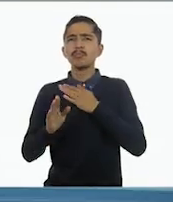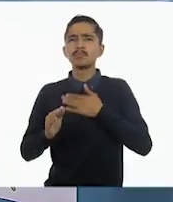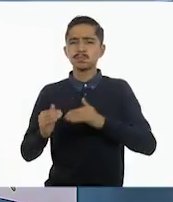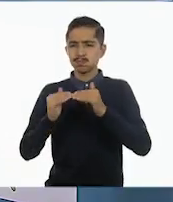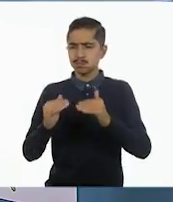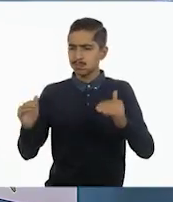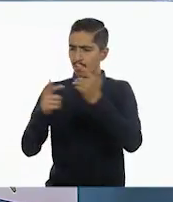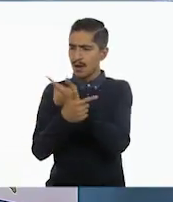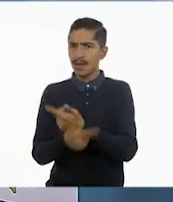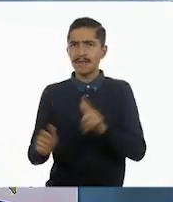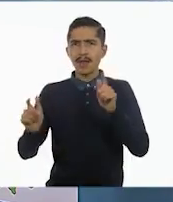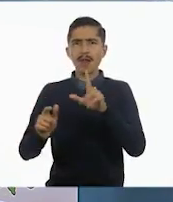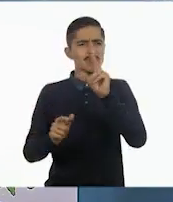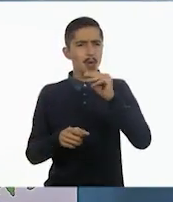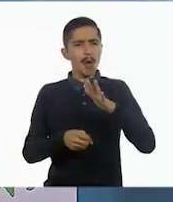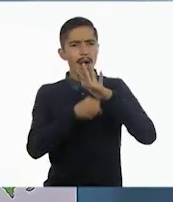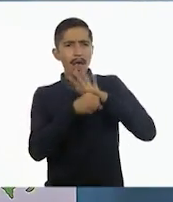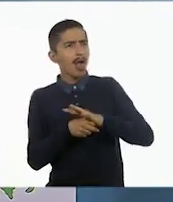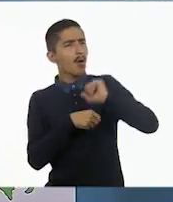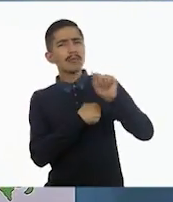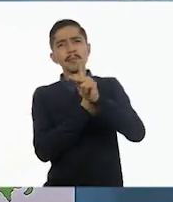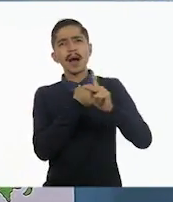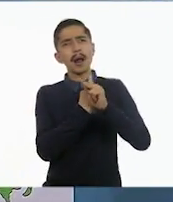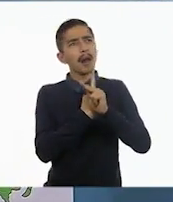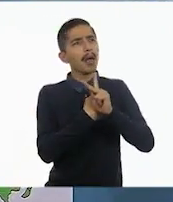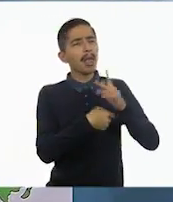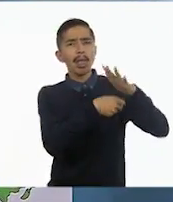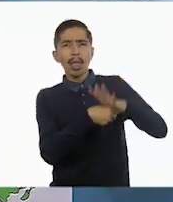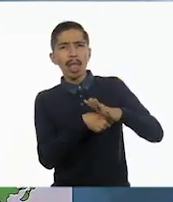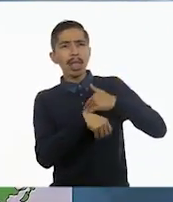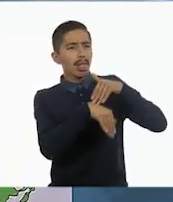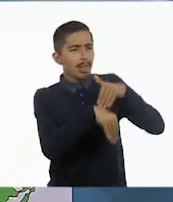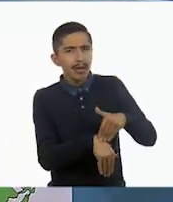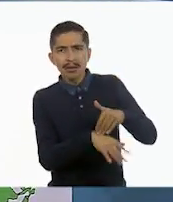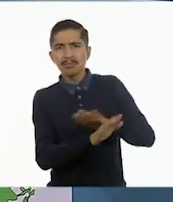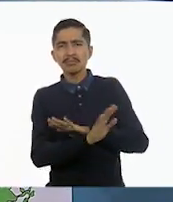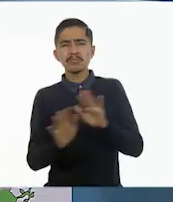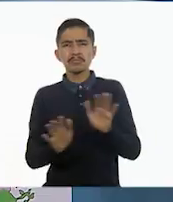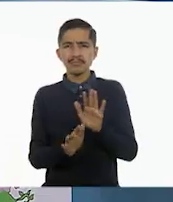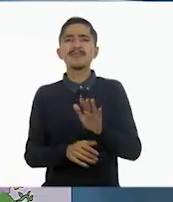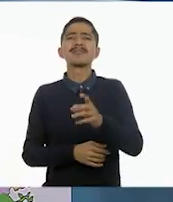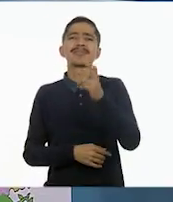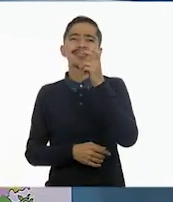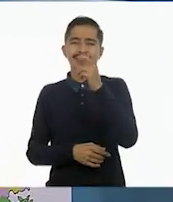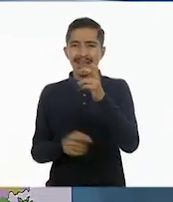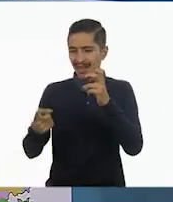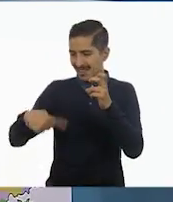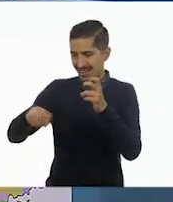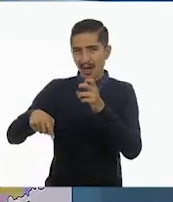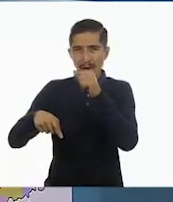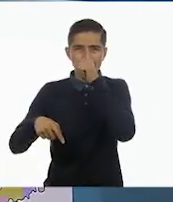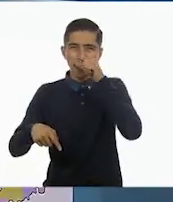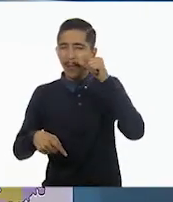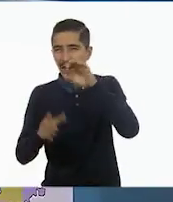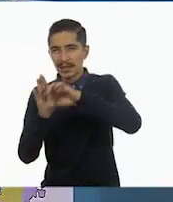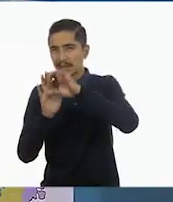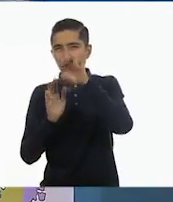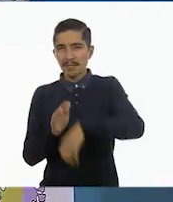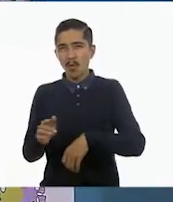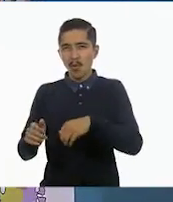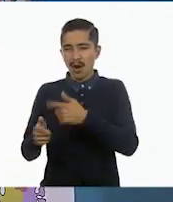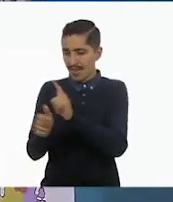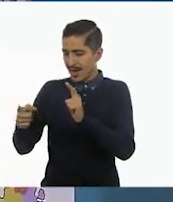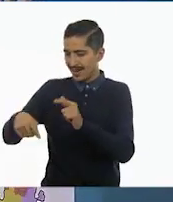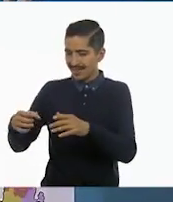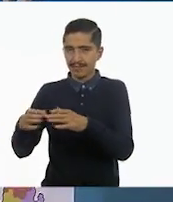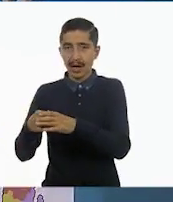libre, sin la presión de ningún país extranjero. Por eso, para los ojos de liberales mexicanos como Benito Juárez, por ejemplo, el